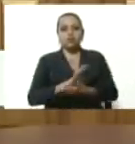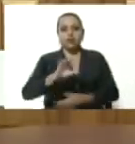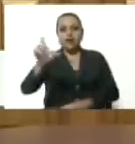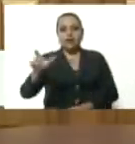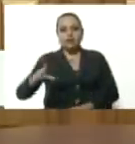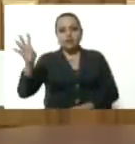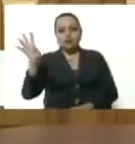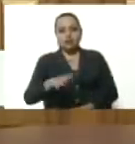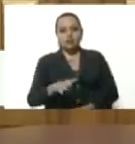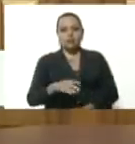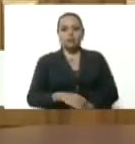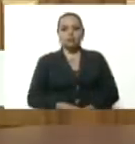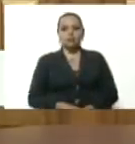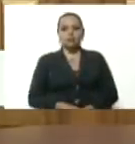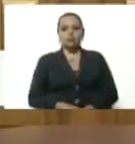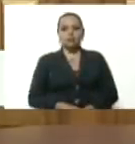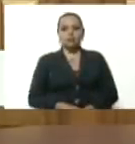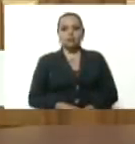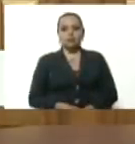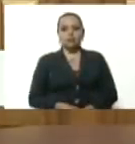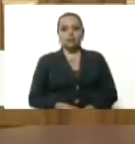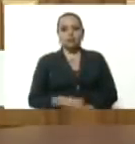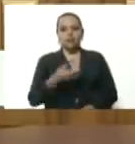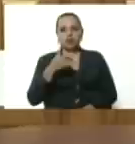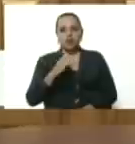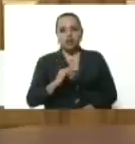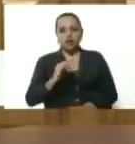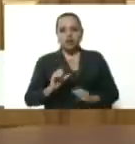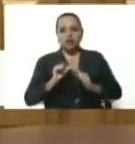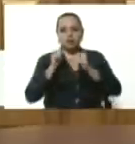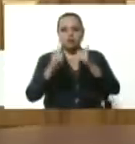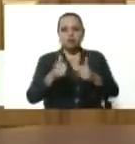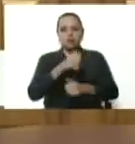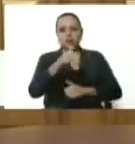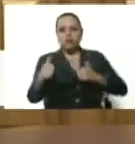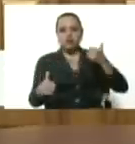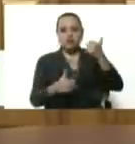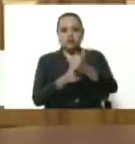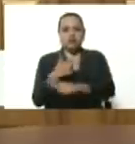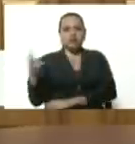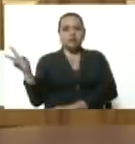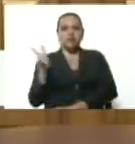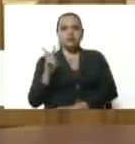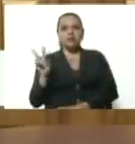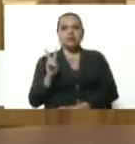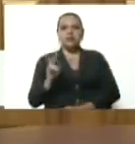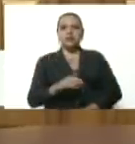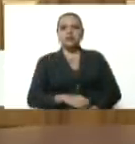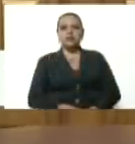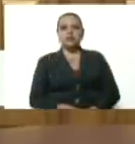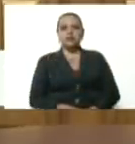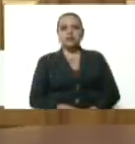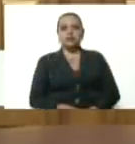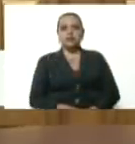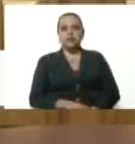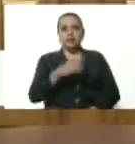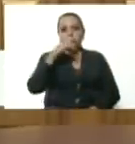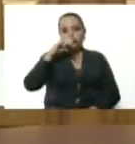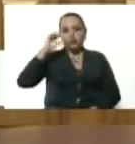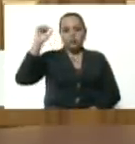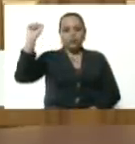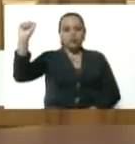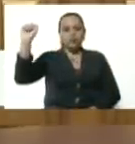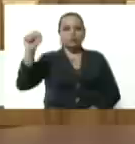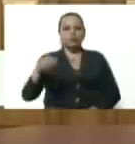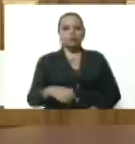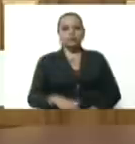Esequibo, instalada por el presidente de la República, Nicolás Maduro